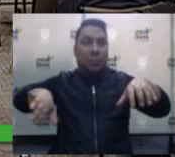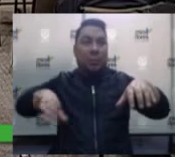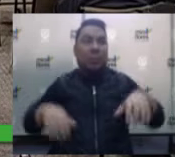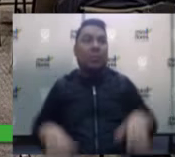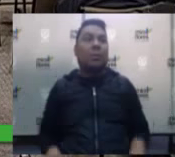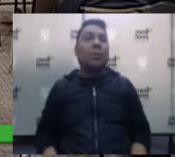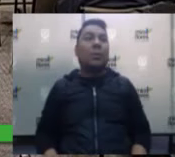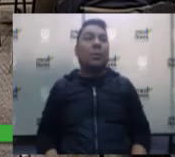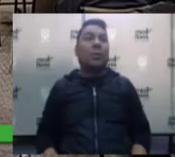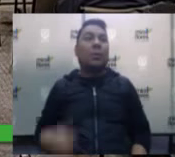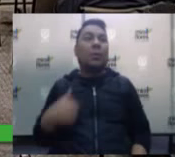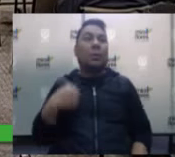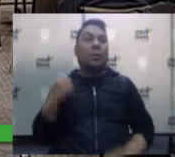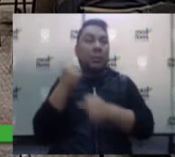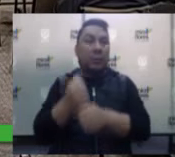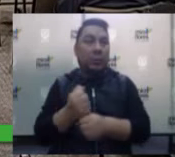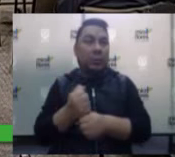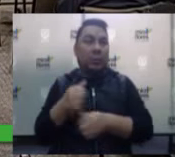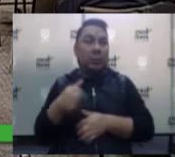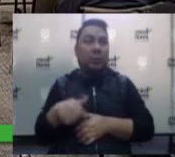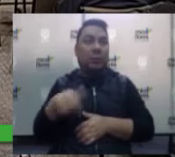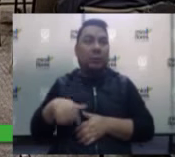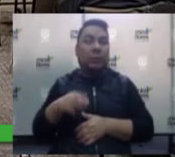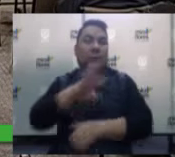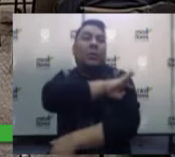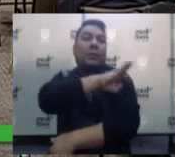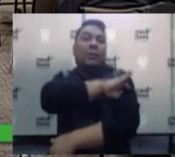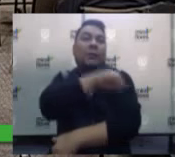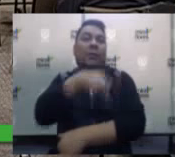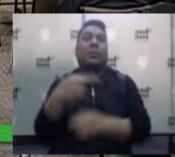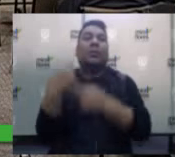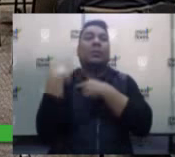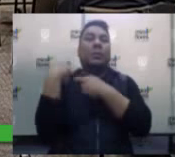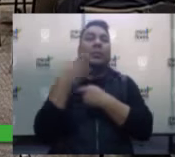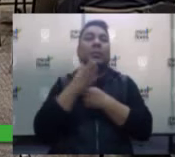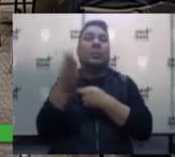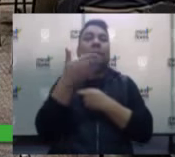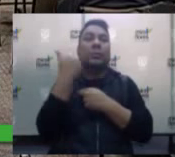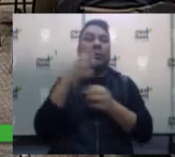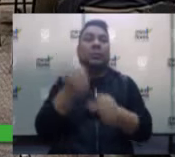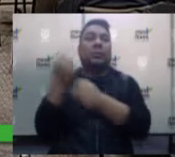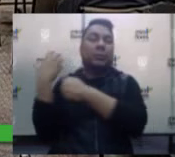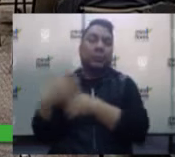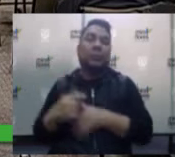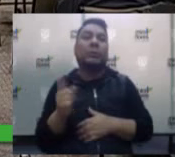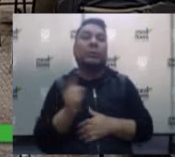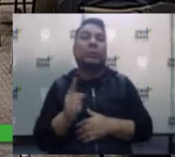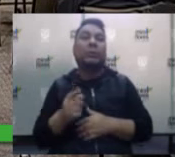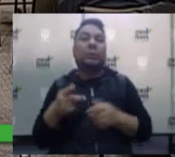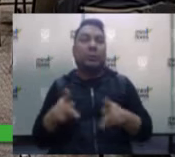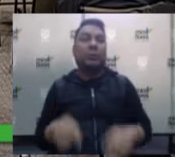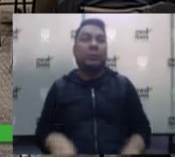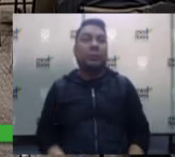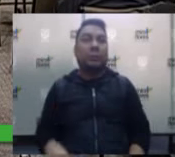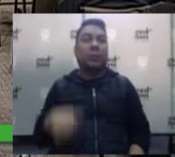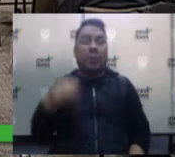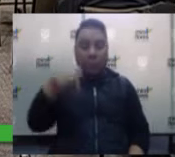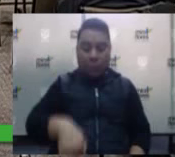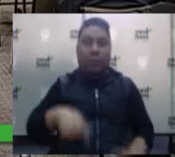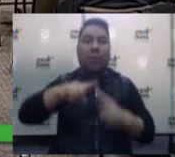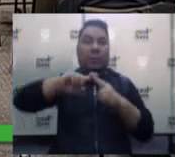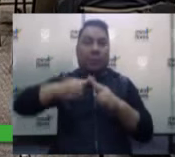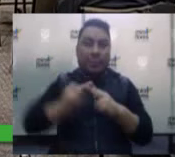Y si estuviese el panel, es la sugerencia de fiscalización quien se encargará de, por favor, retirarlo, porque no es recién, a partir de hoy día,